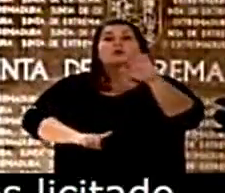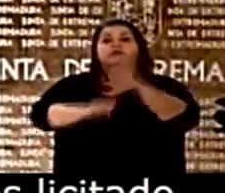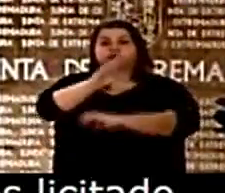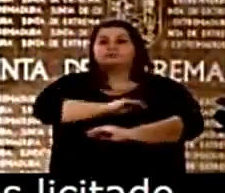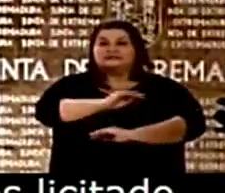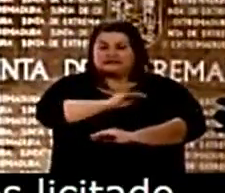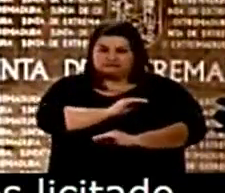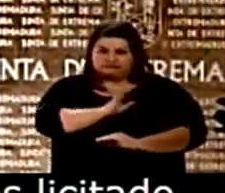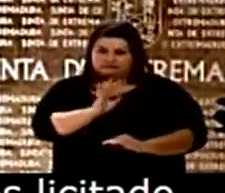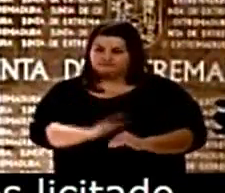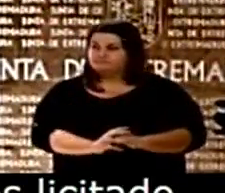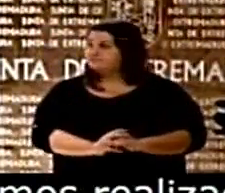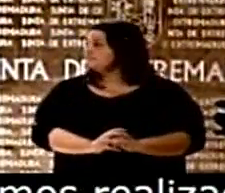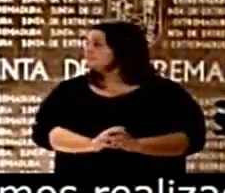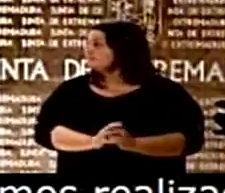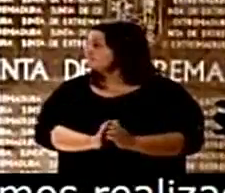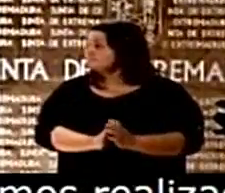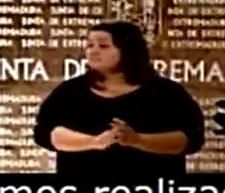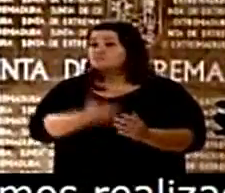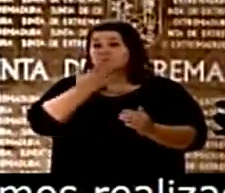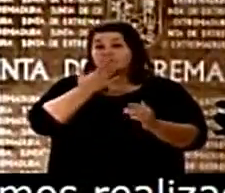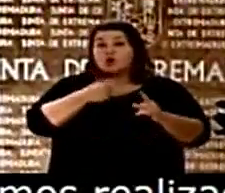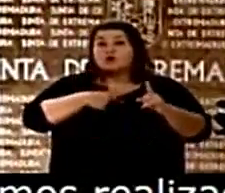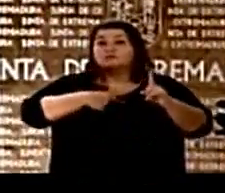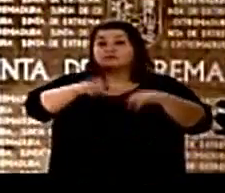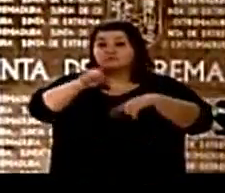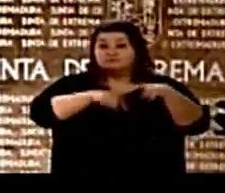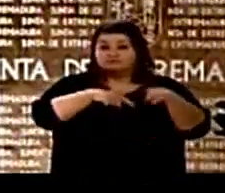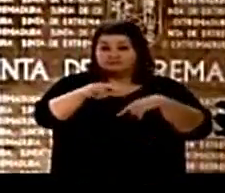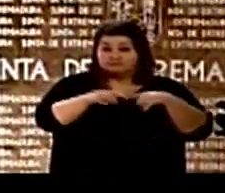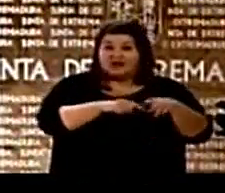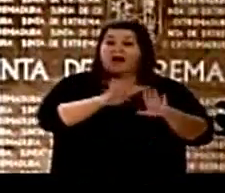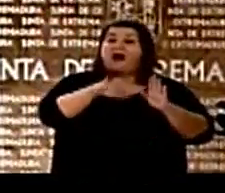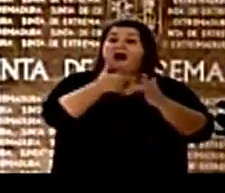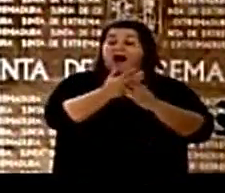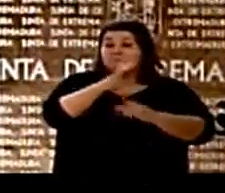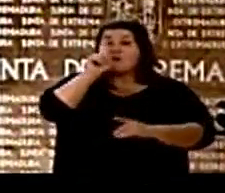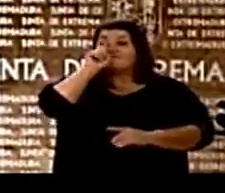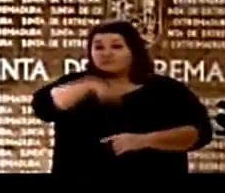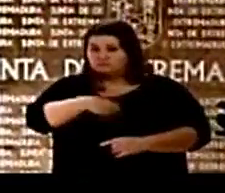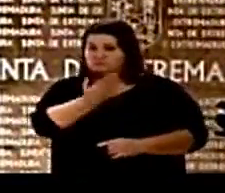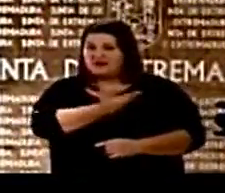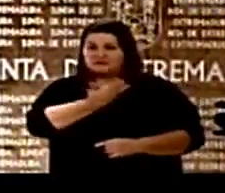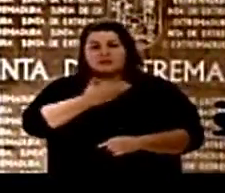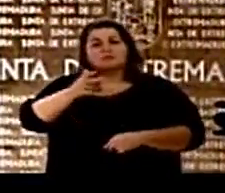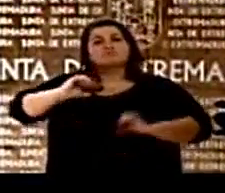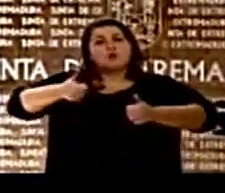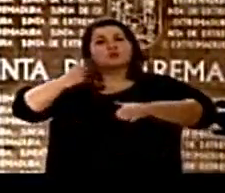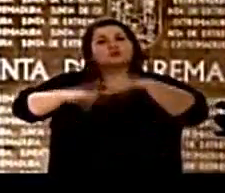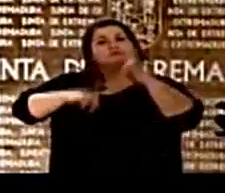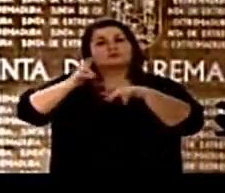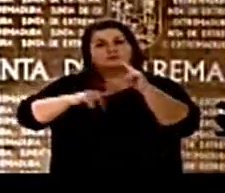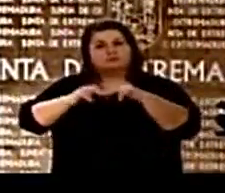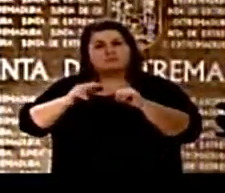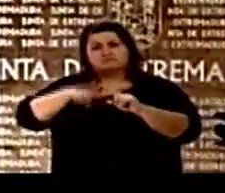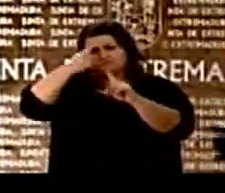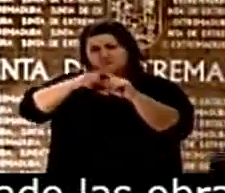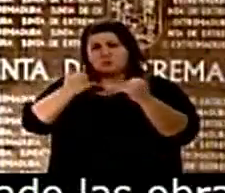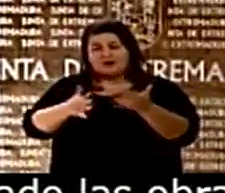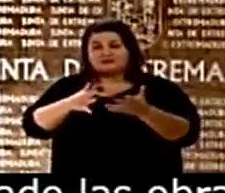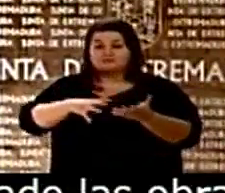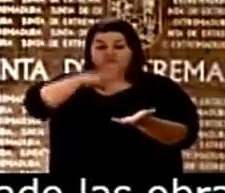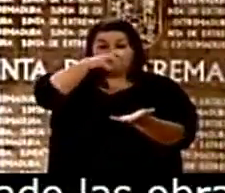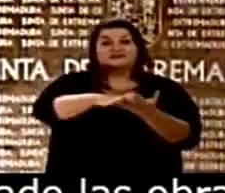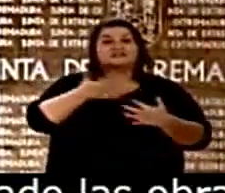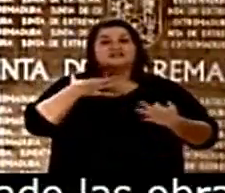significativos. En la línea Humanes-Monfragüe, Plasencia, hemos comenzado las obras para la mejora de las instalaciones